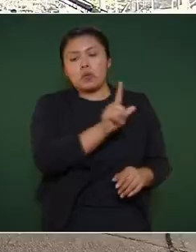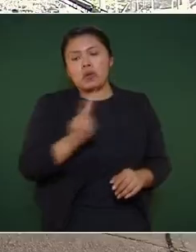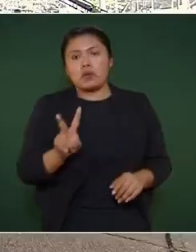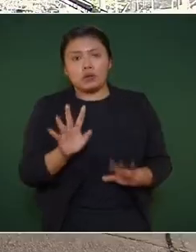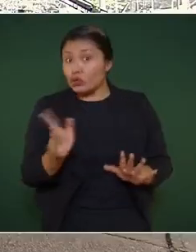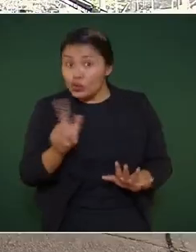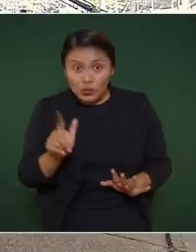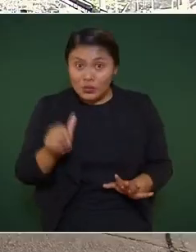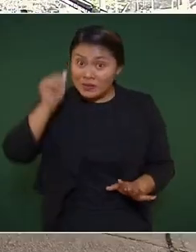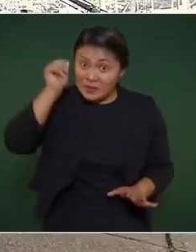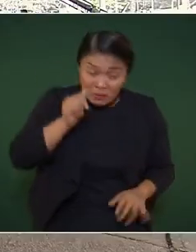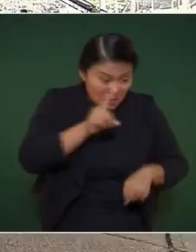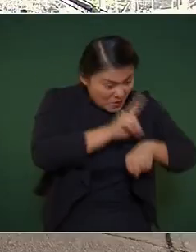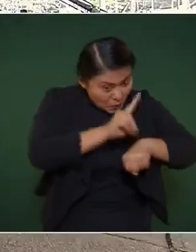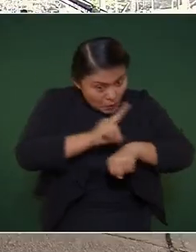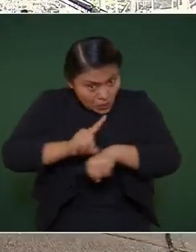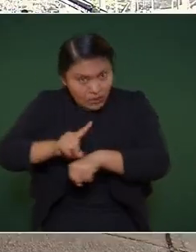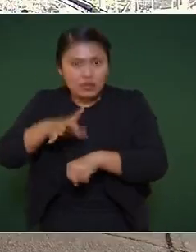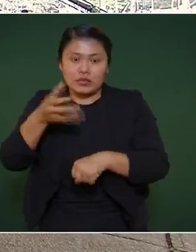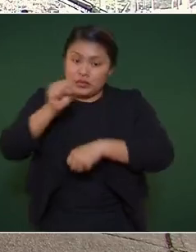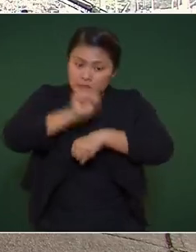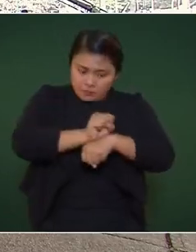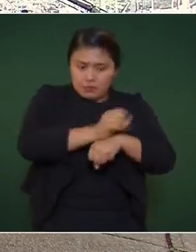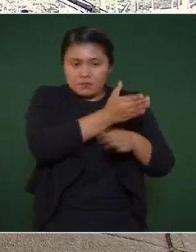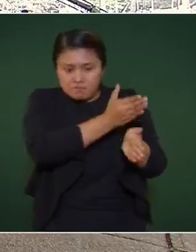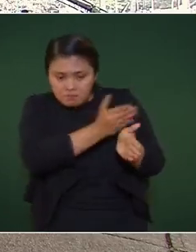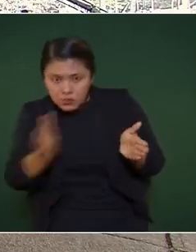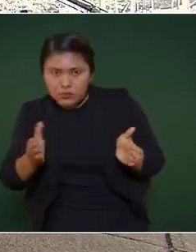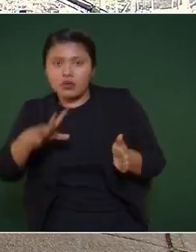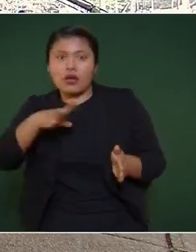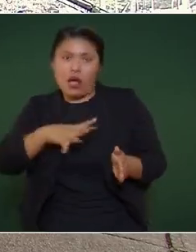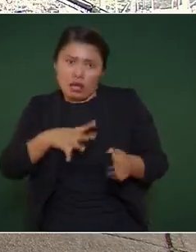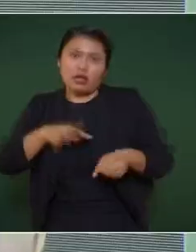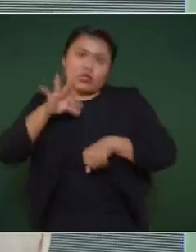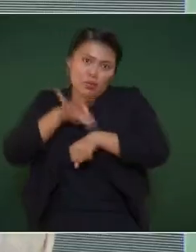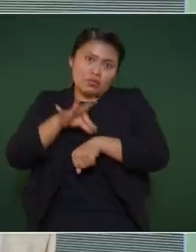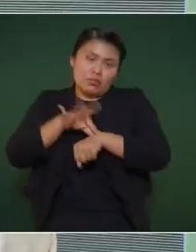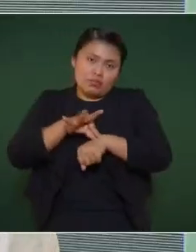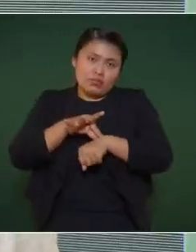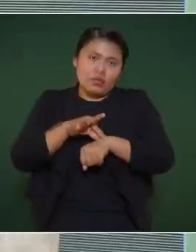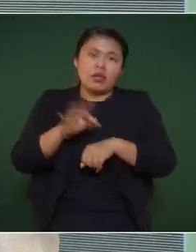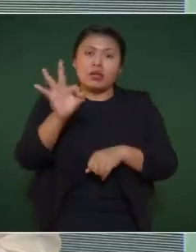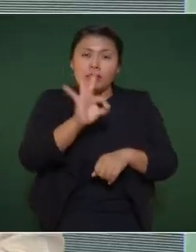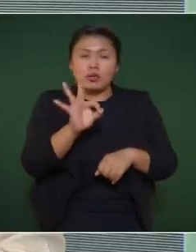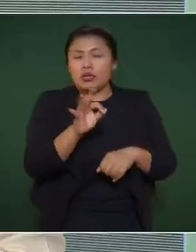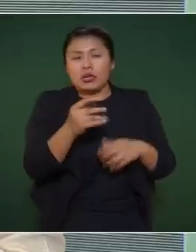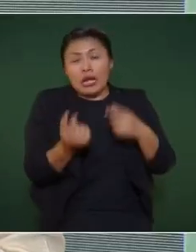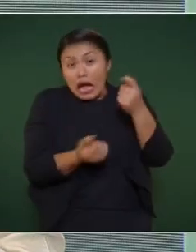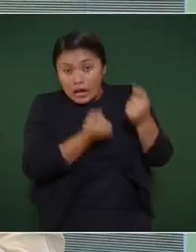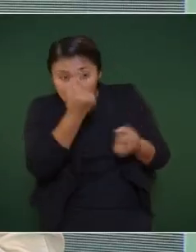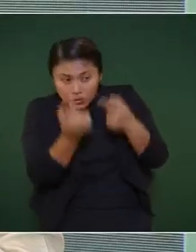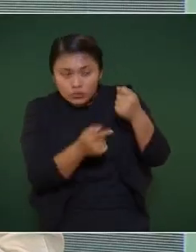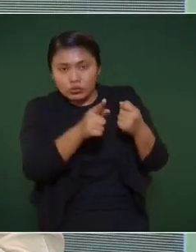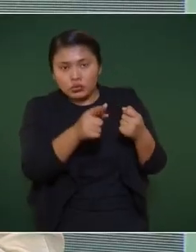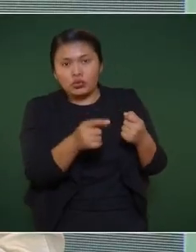y que en algunos centros de salud que lo ameriten haya dos turnos.